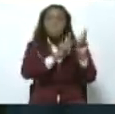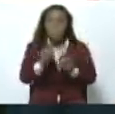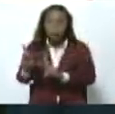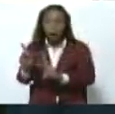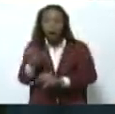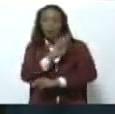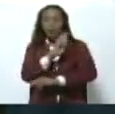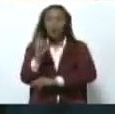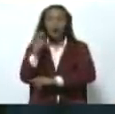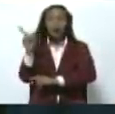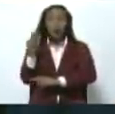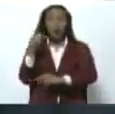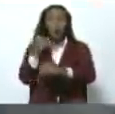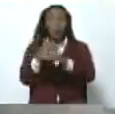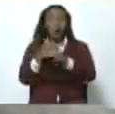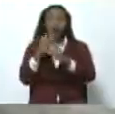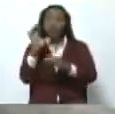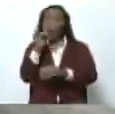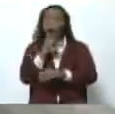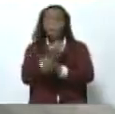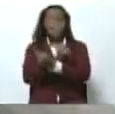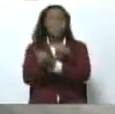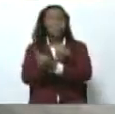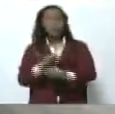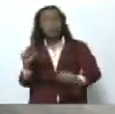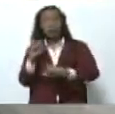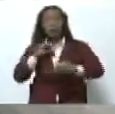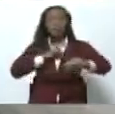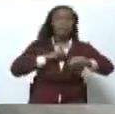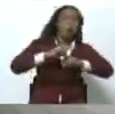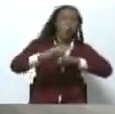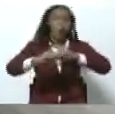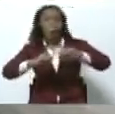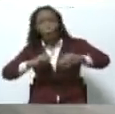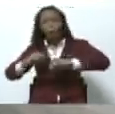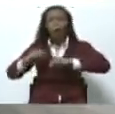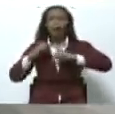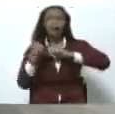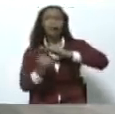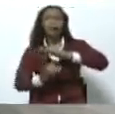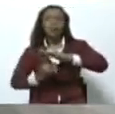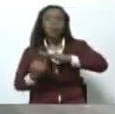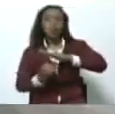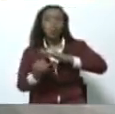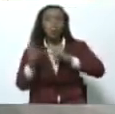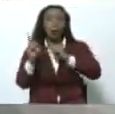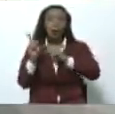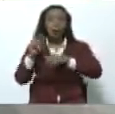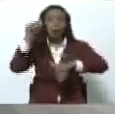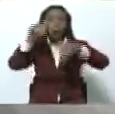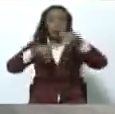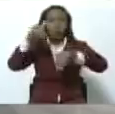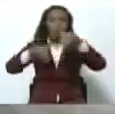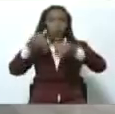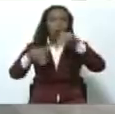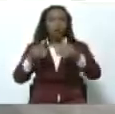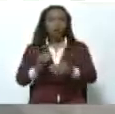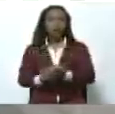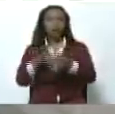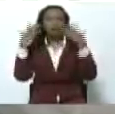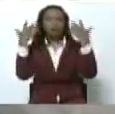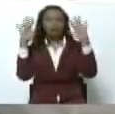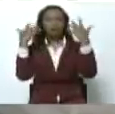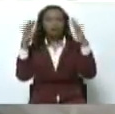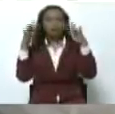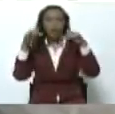cual sería imposible mover la maquinaria institucional para estas elecciones. Aquí